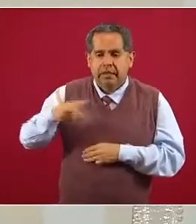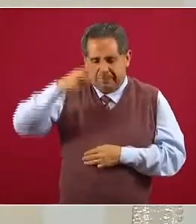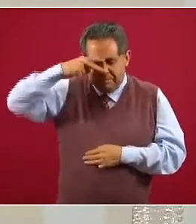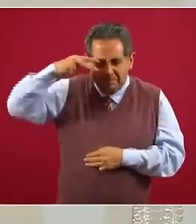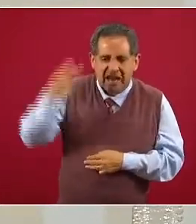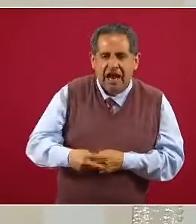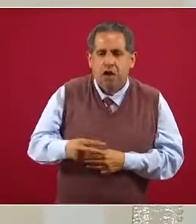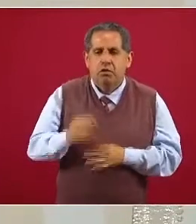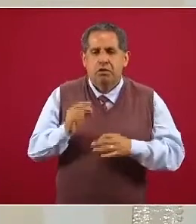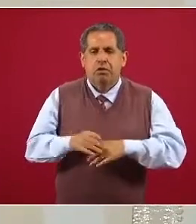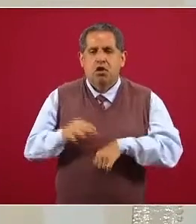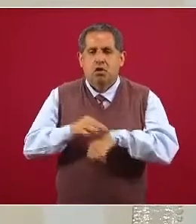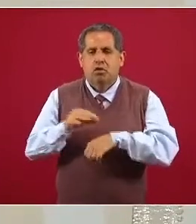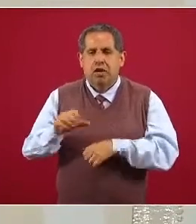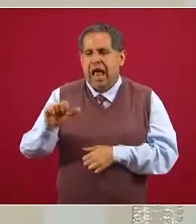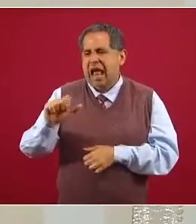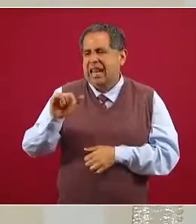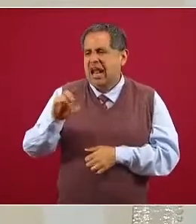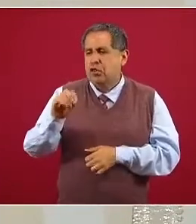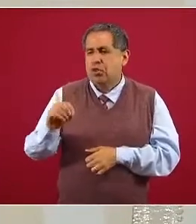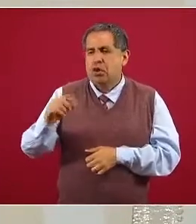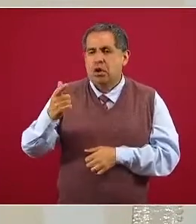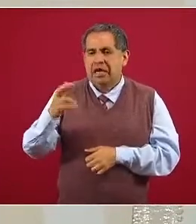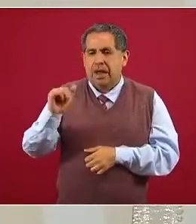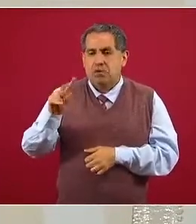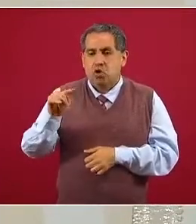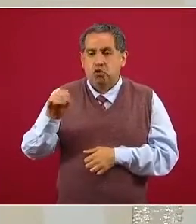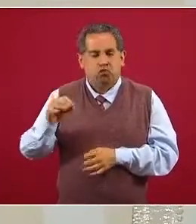mexicano es el doctor alejandro cravioto